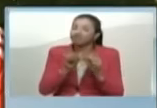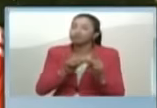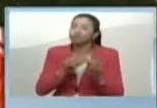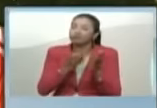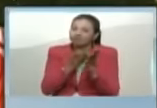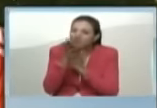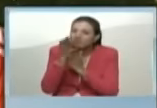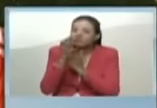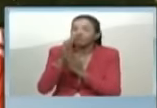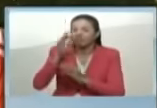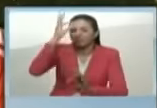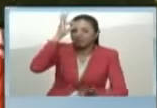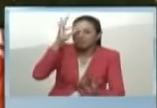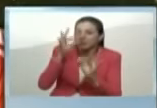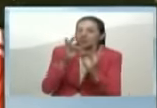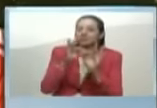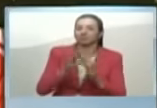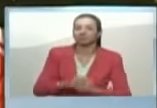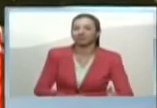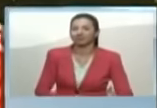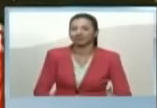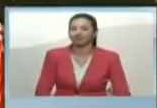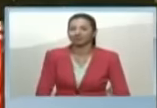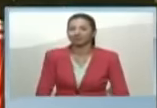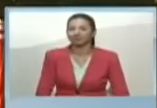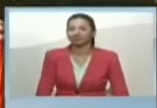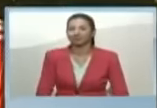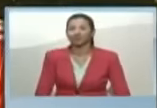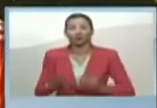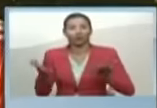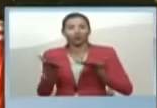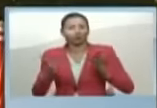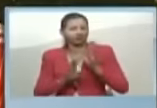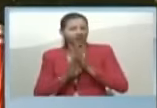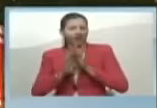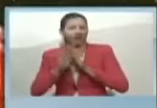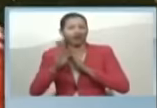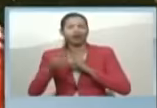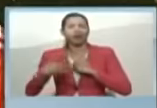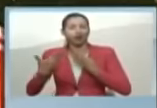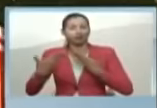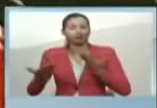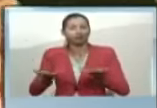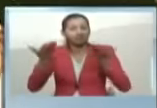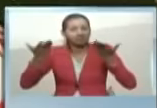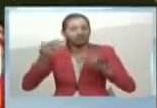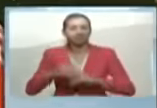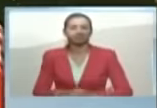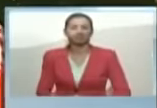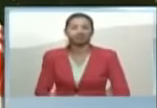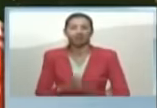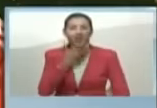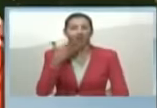fuerza gigantesca, déjeme decirle. Ahora es que vamos para arriba, como dice el camarada aquí.